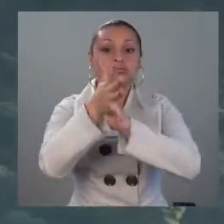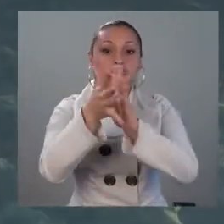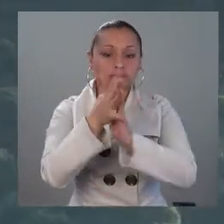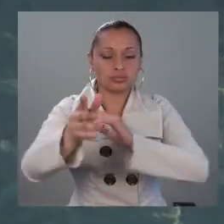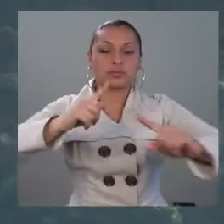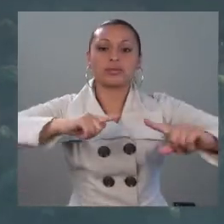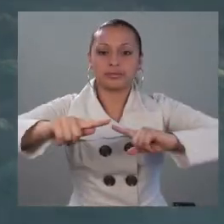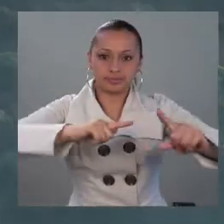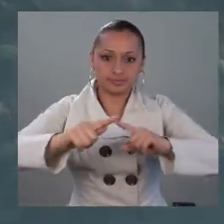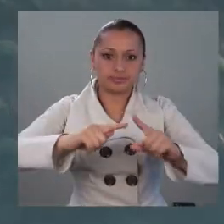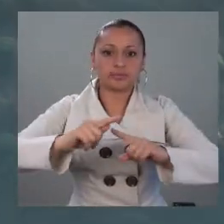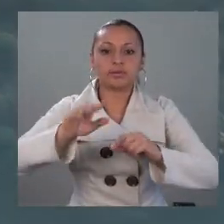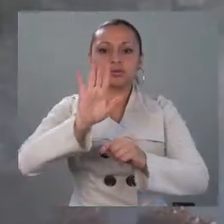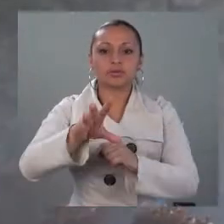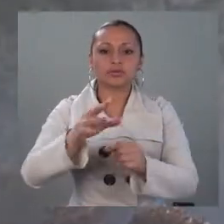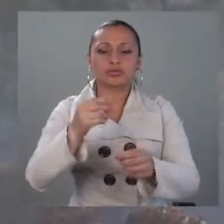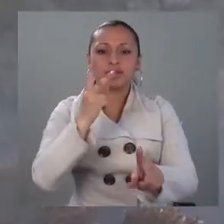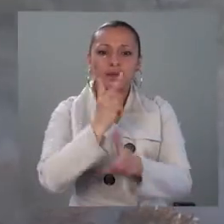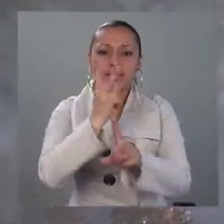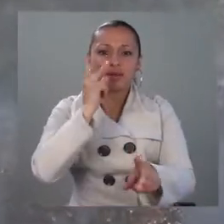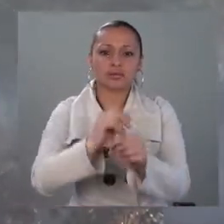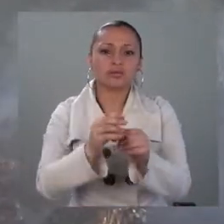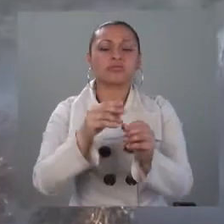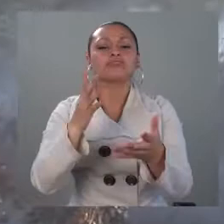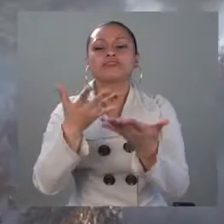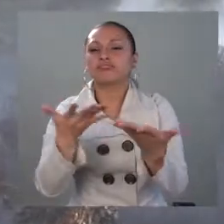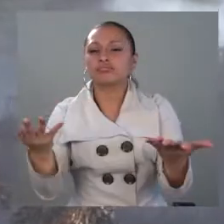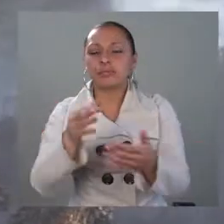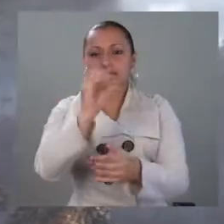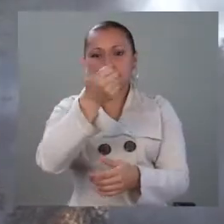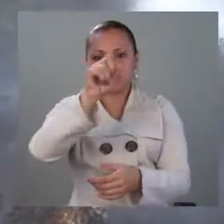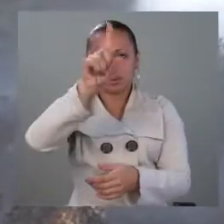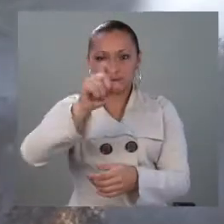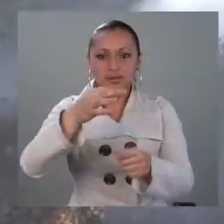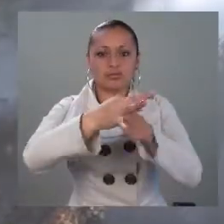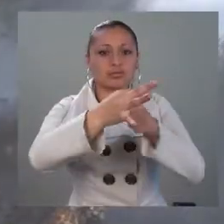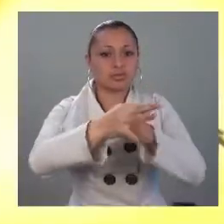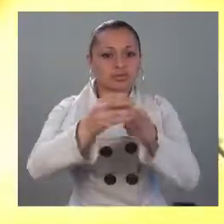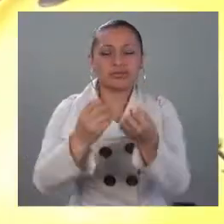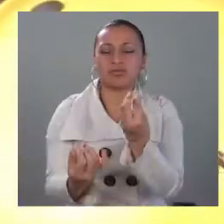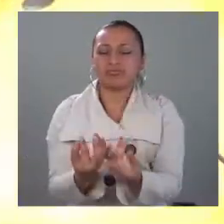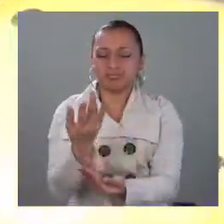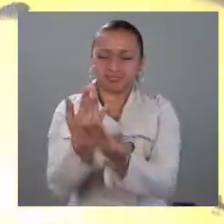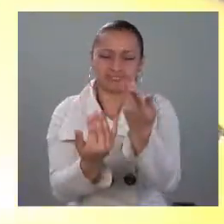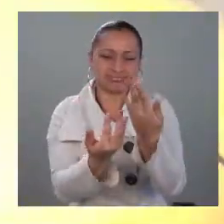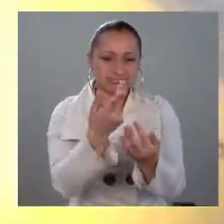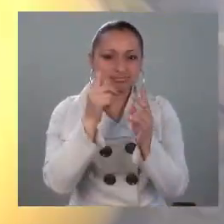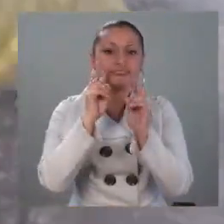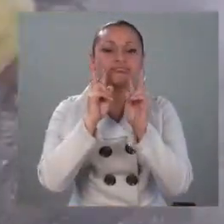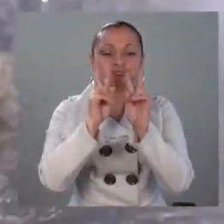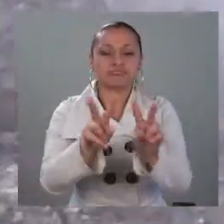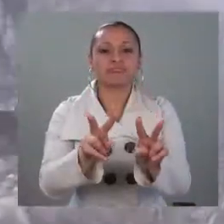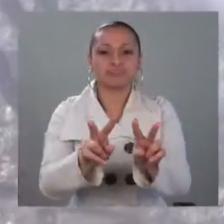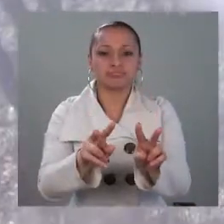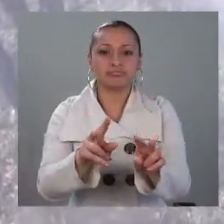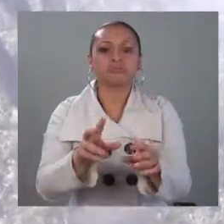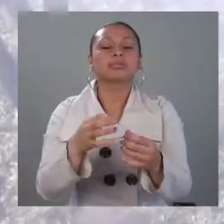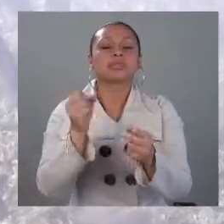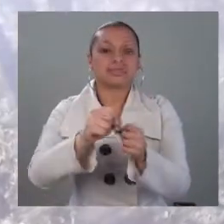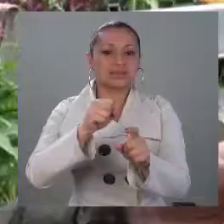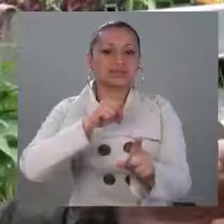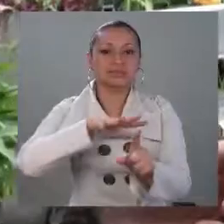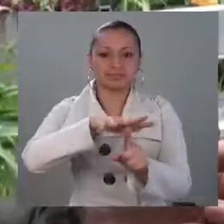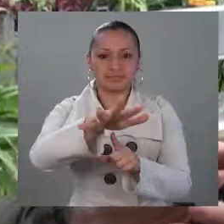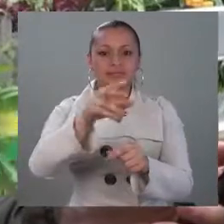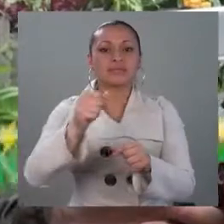de la Dirección Administrativa de Gestión de Riesgo de Desastres, 16 municipios han reportado incendios en coberturas vegetales. En cuanto a